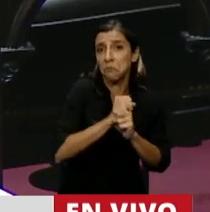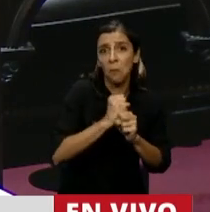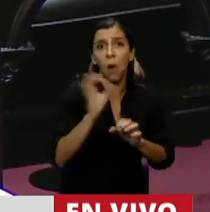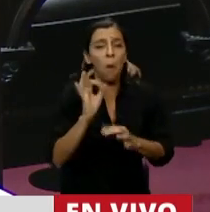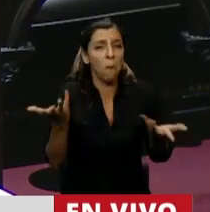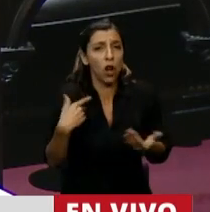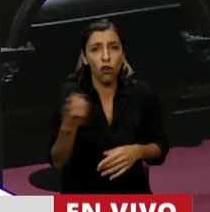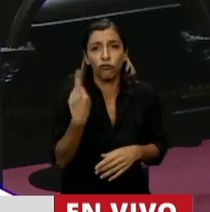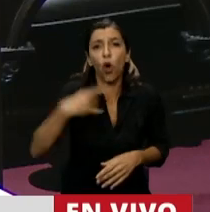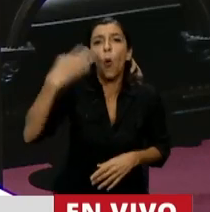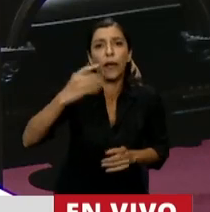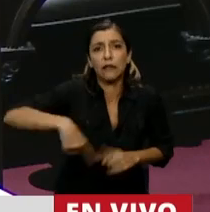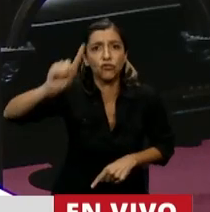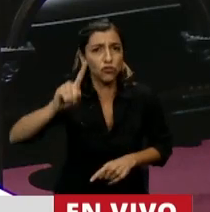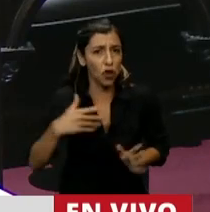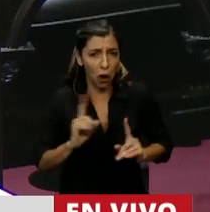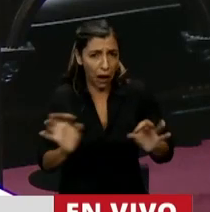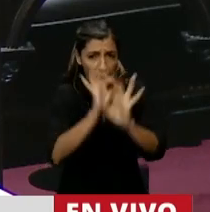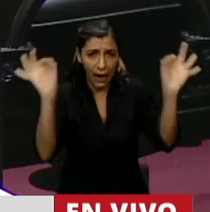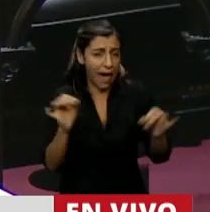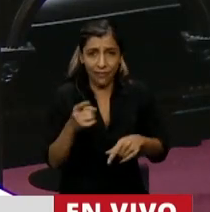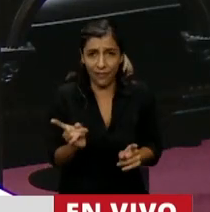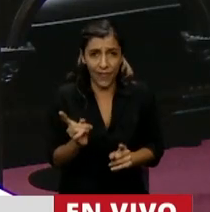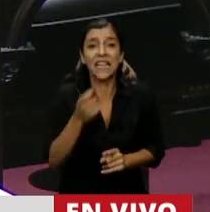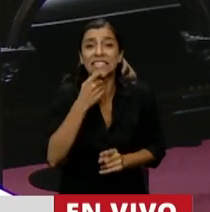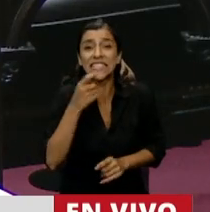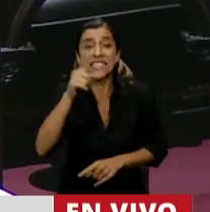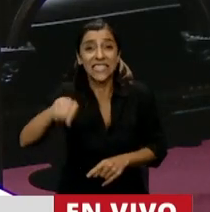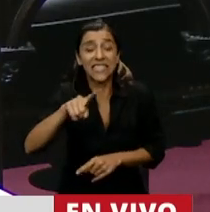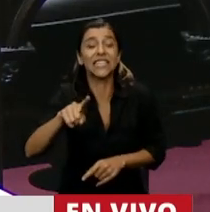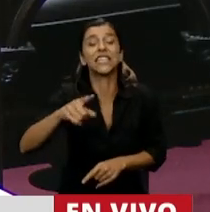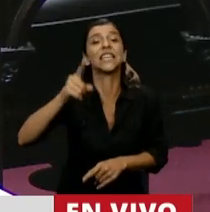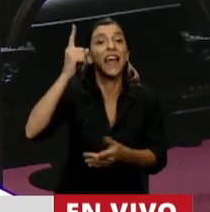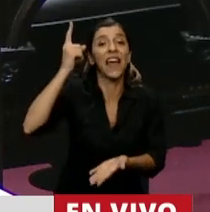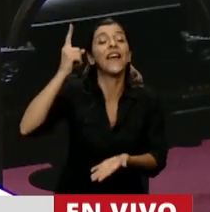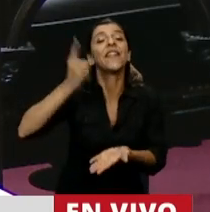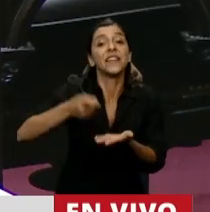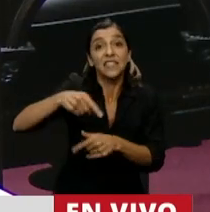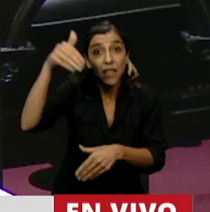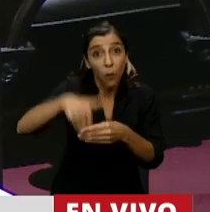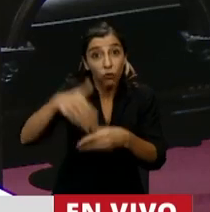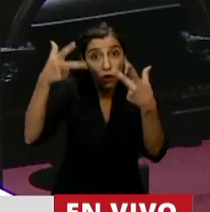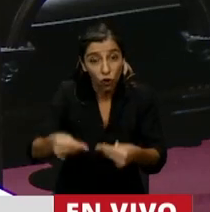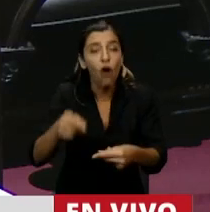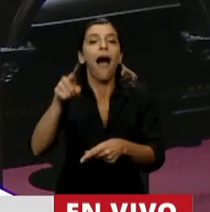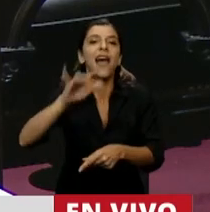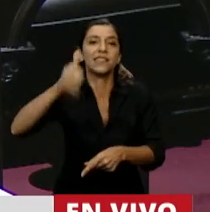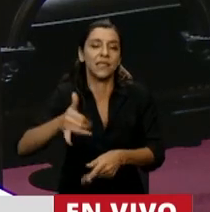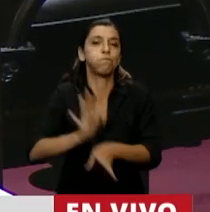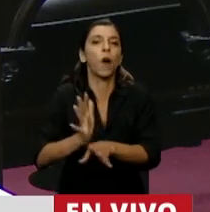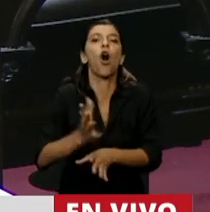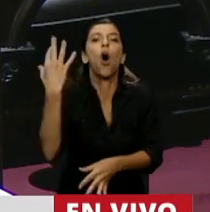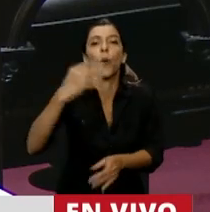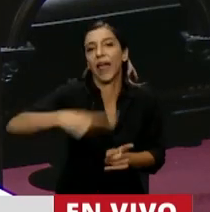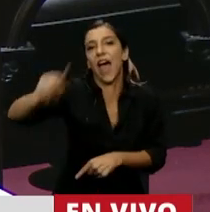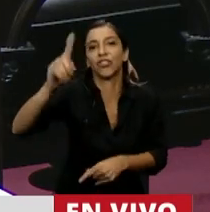aquellos que voten en contra de este proyecto. Este proyecto de interrupción voluntaria del embarazo no obliga a nadie, a